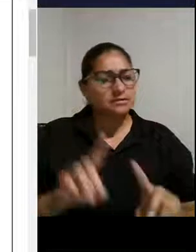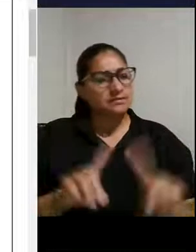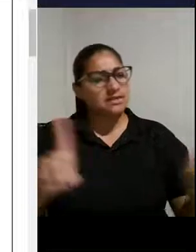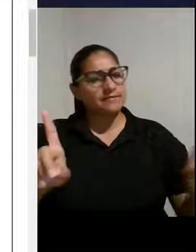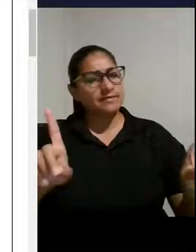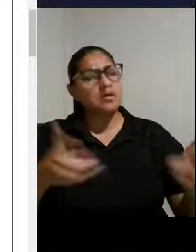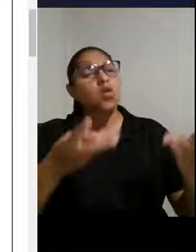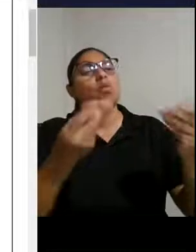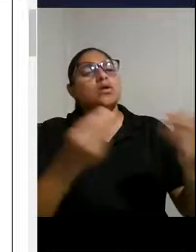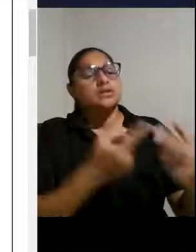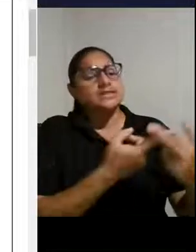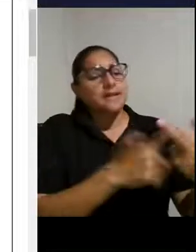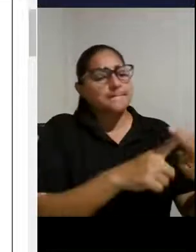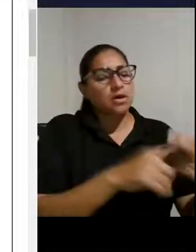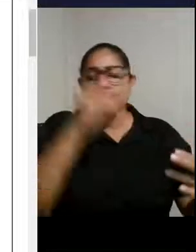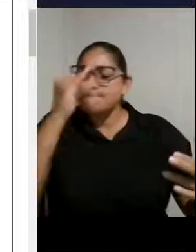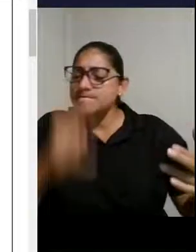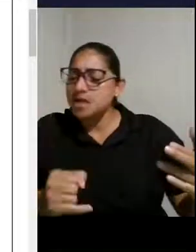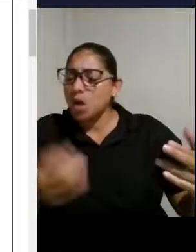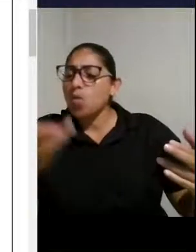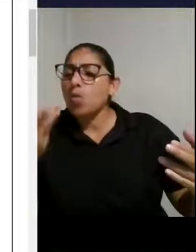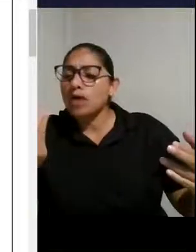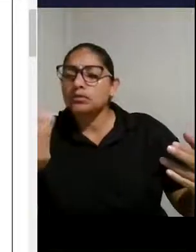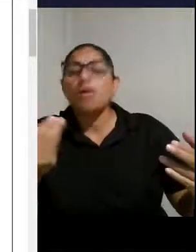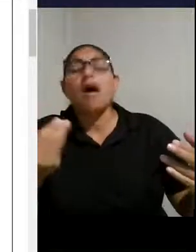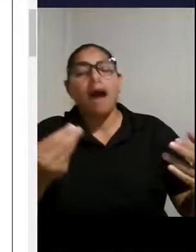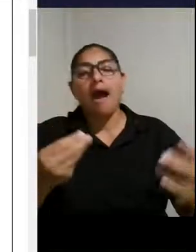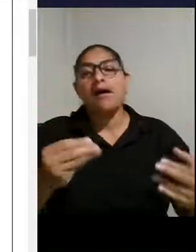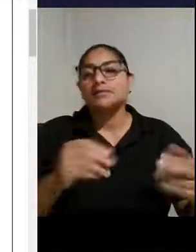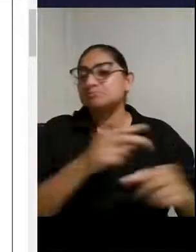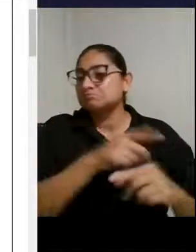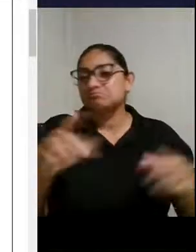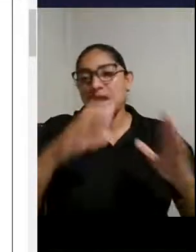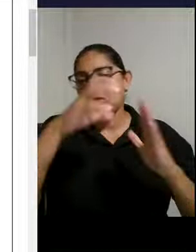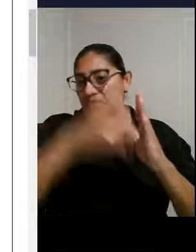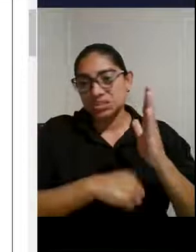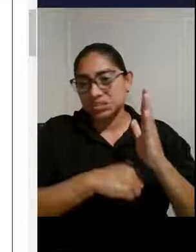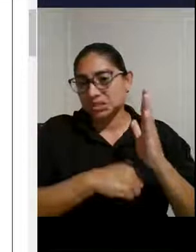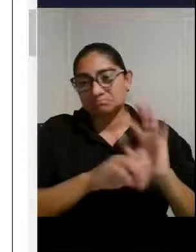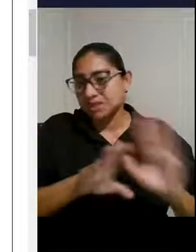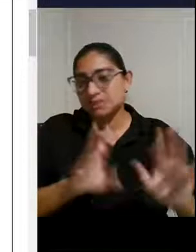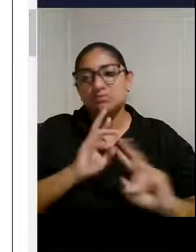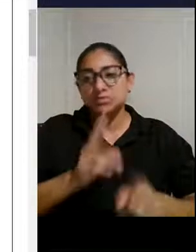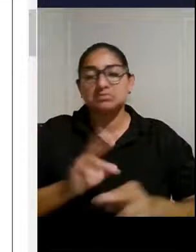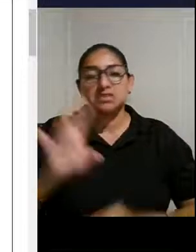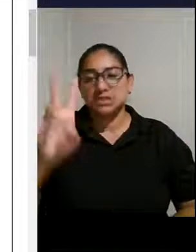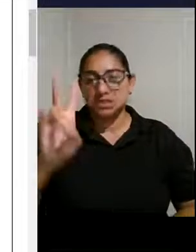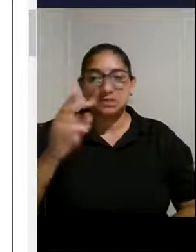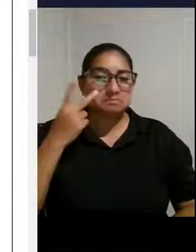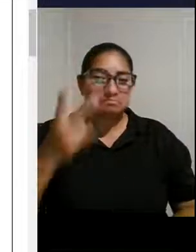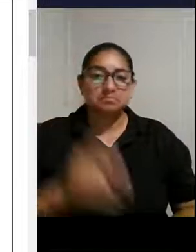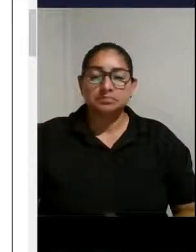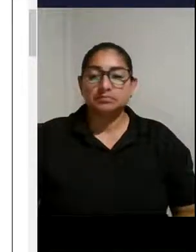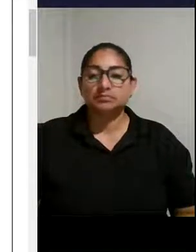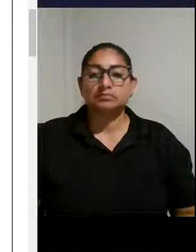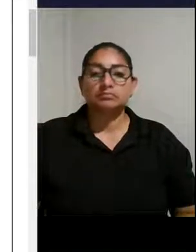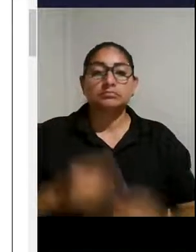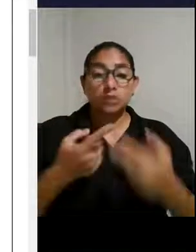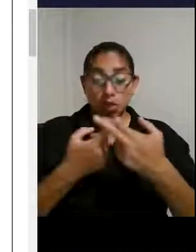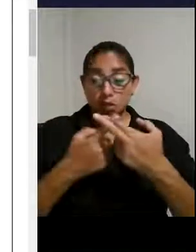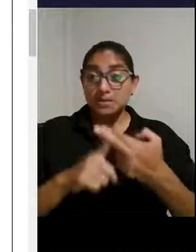cantidad inicial y una cantidad final? Simplemente es realizar la resta. Entonces lo podemos ver acá. Si al inicio